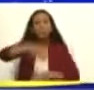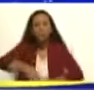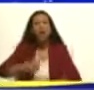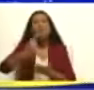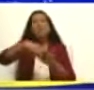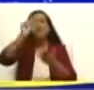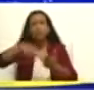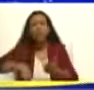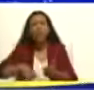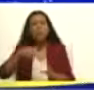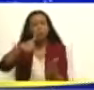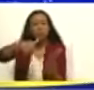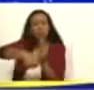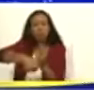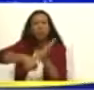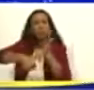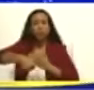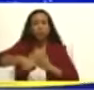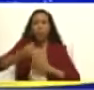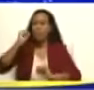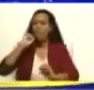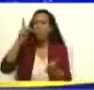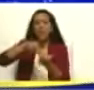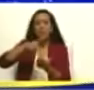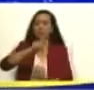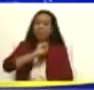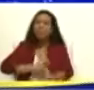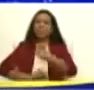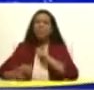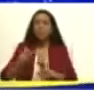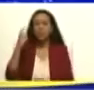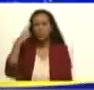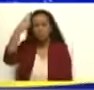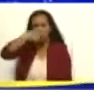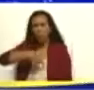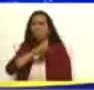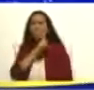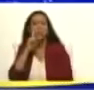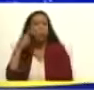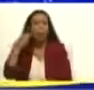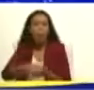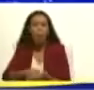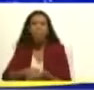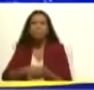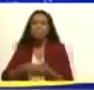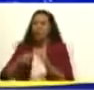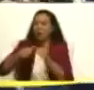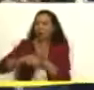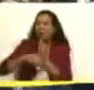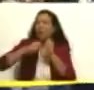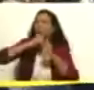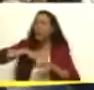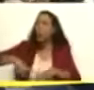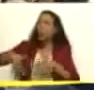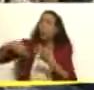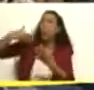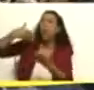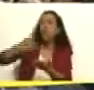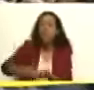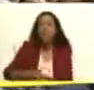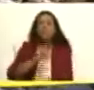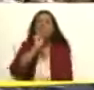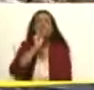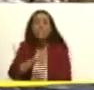firmé, yo puse mi huella y yo participé. Allí estuve yo para siempre con mi familia,